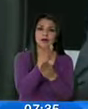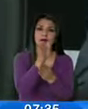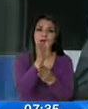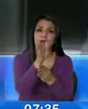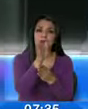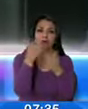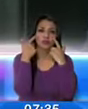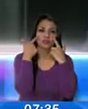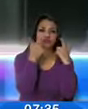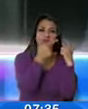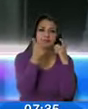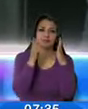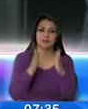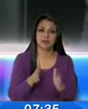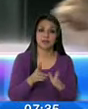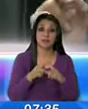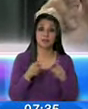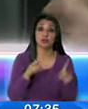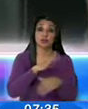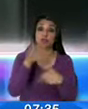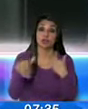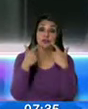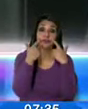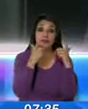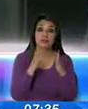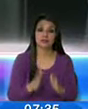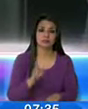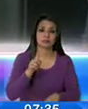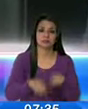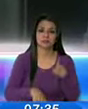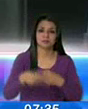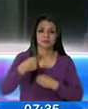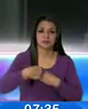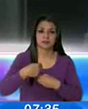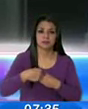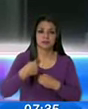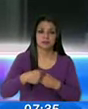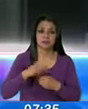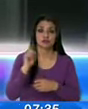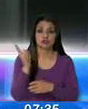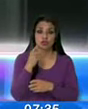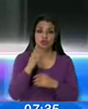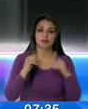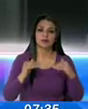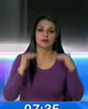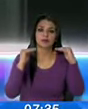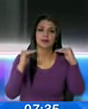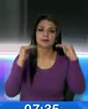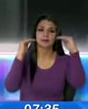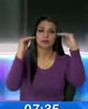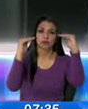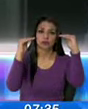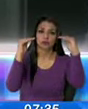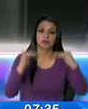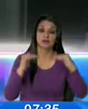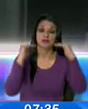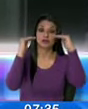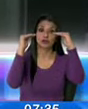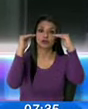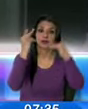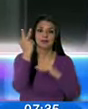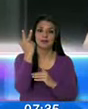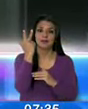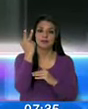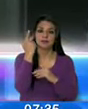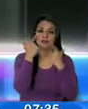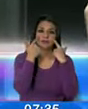pero no pueden participar todos los fiscales, sino los fiscales que se encuentran categorizados en la categoría 3 de fiscales,